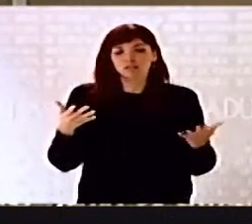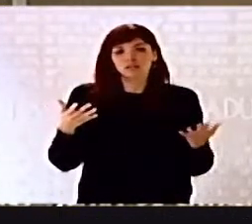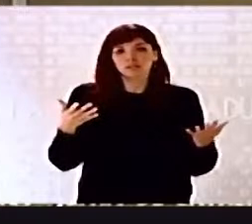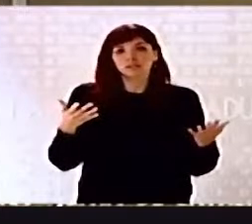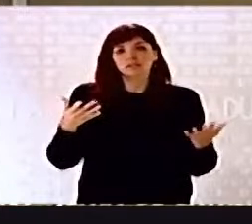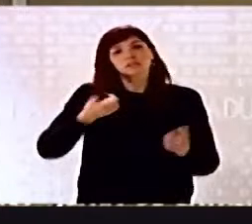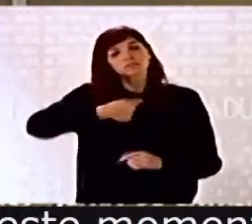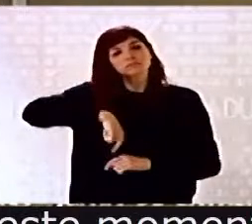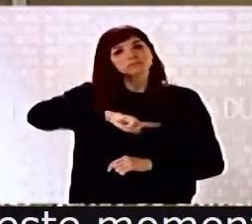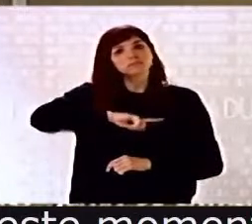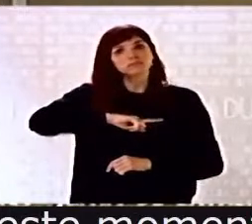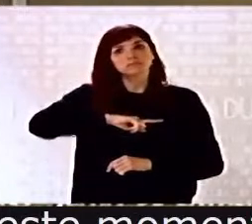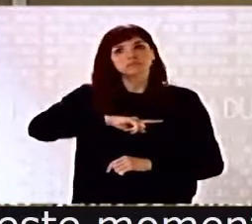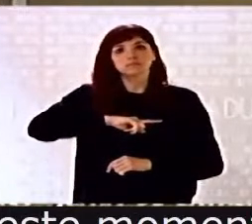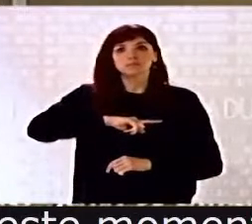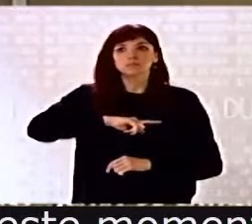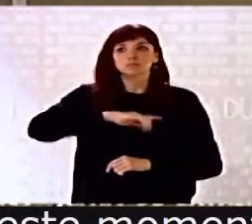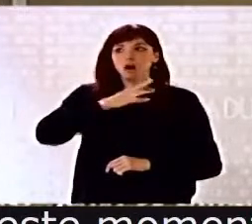una